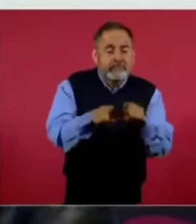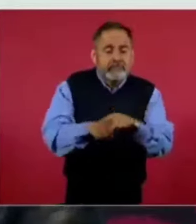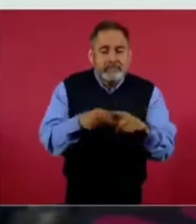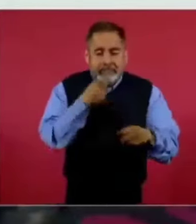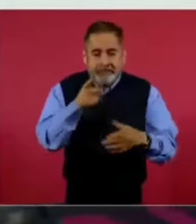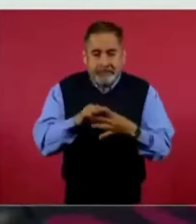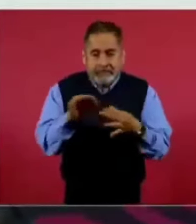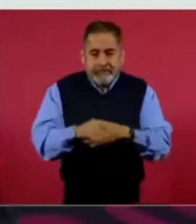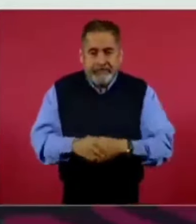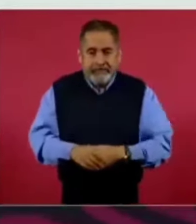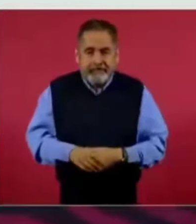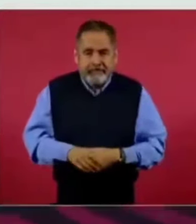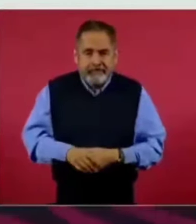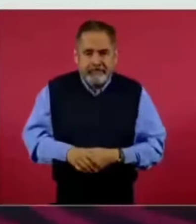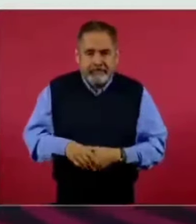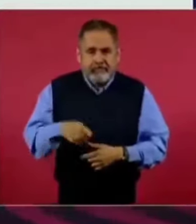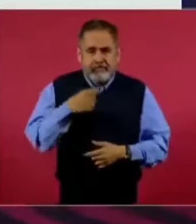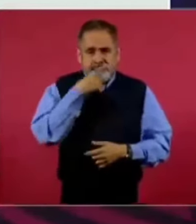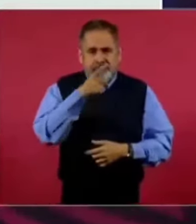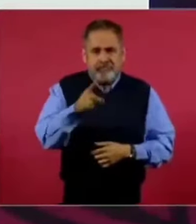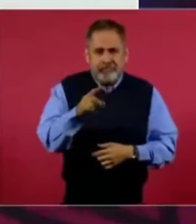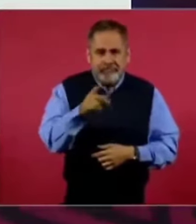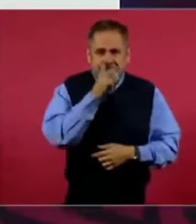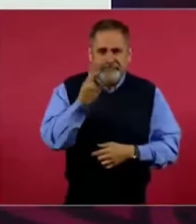Resulta inverosímil